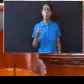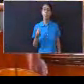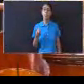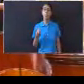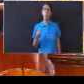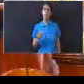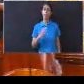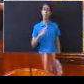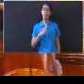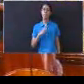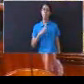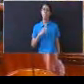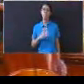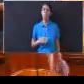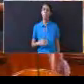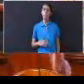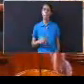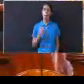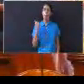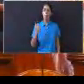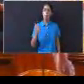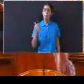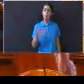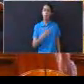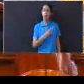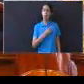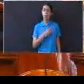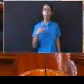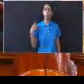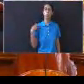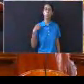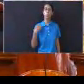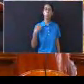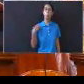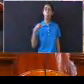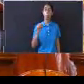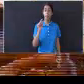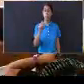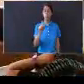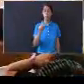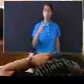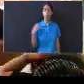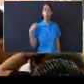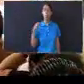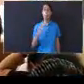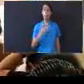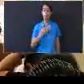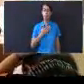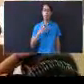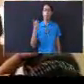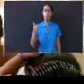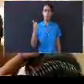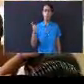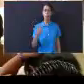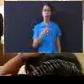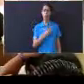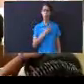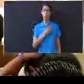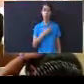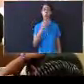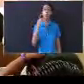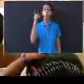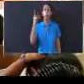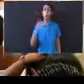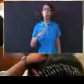Dios que tiene buenos deseos para ti y para mí. Buenos deseos. Buenos deseos. Dios